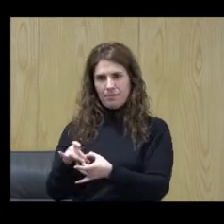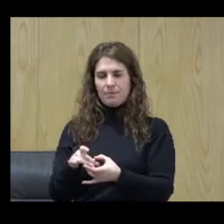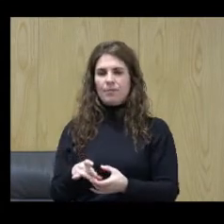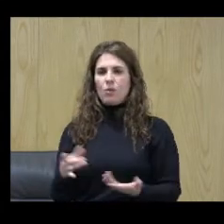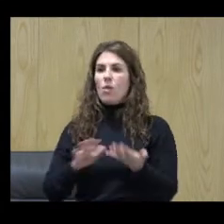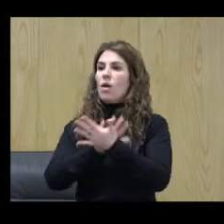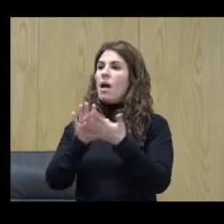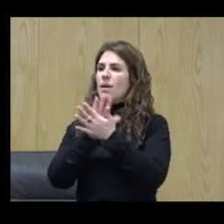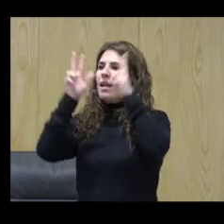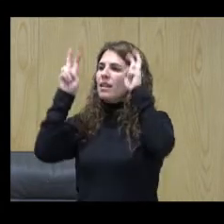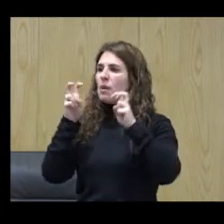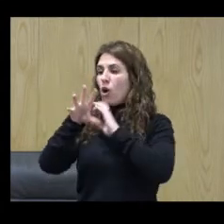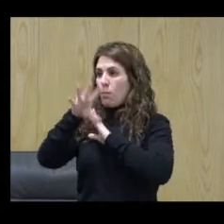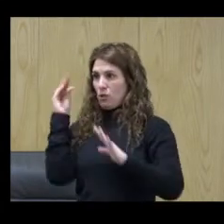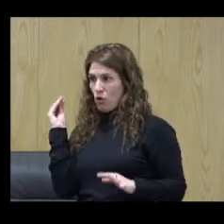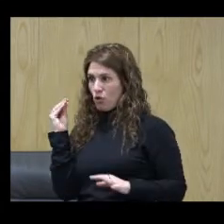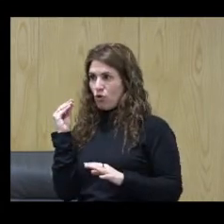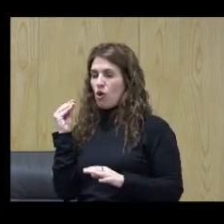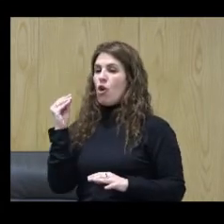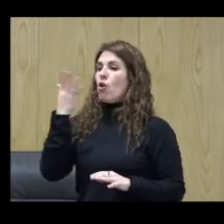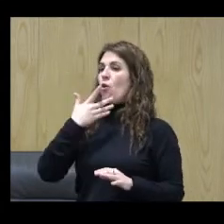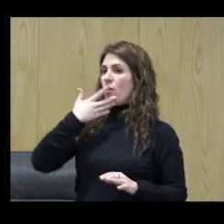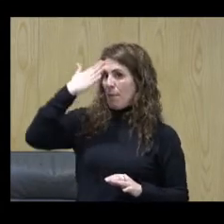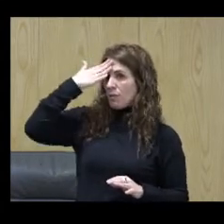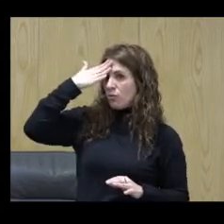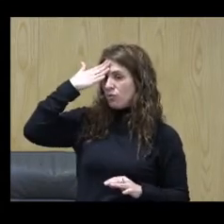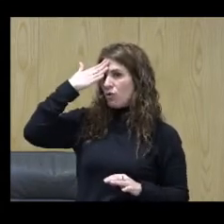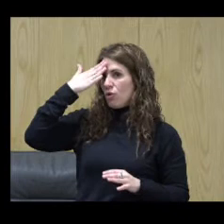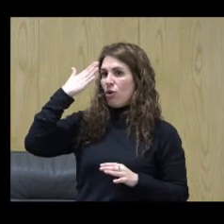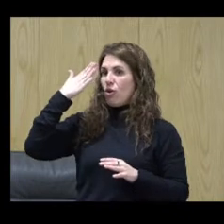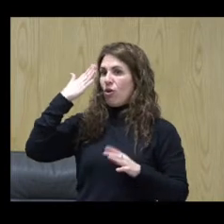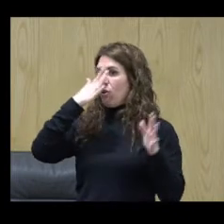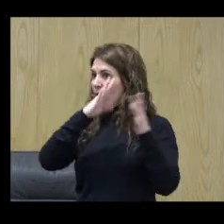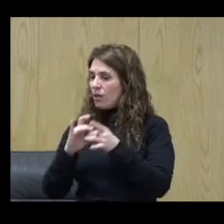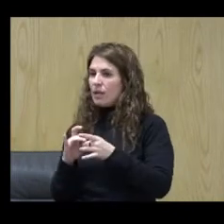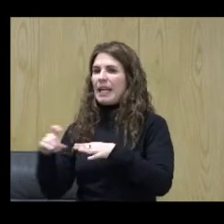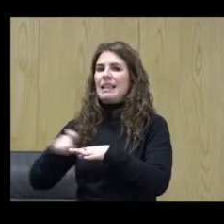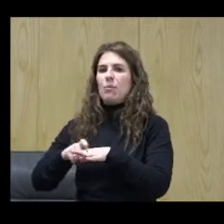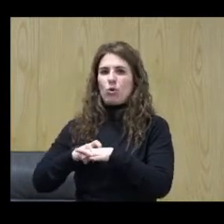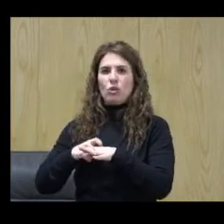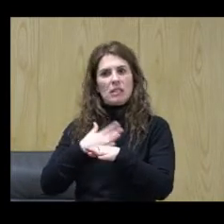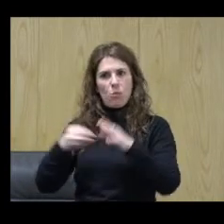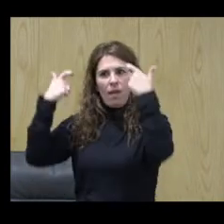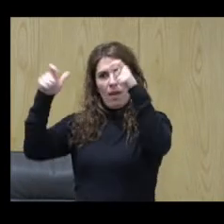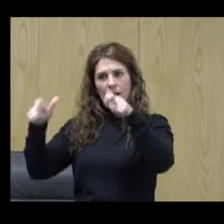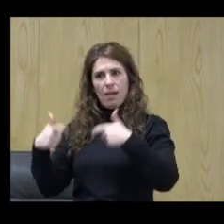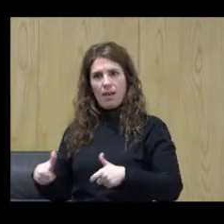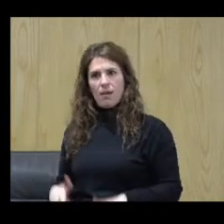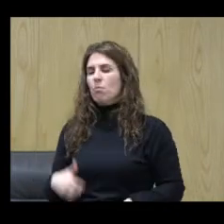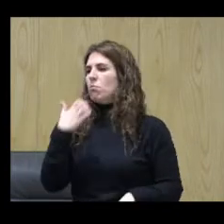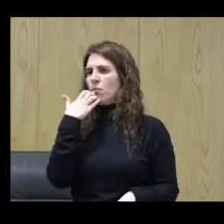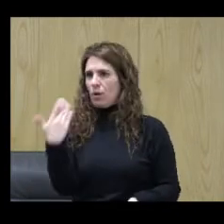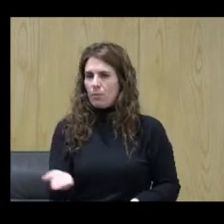de comprensión y hablamos de conocimientos, van asociados a tipos. Podemos dividirlos. Por ejemplo, sabemos